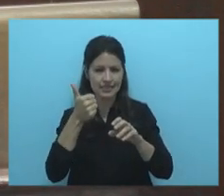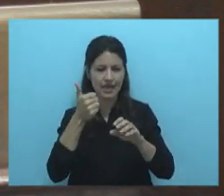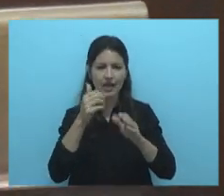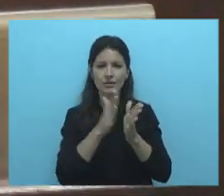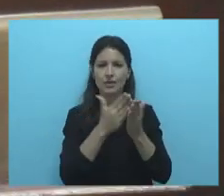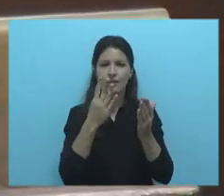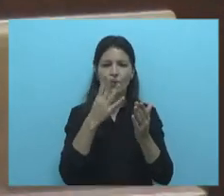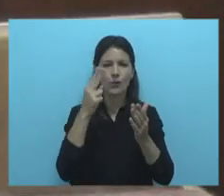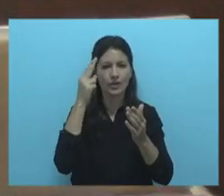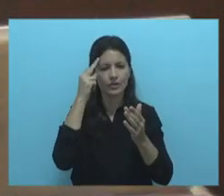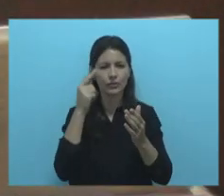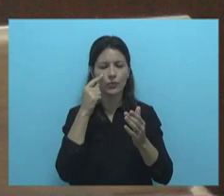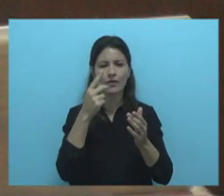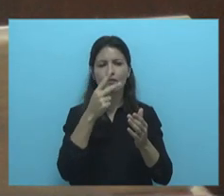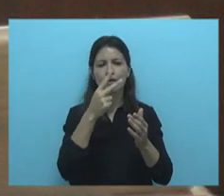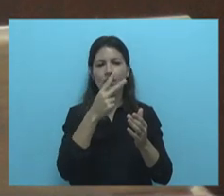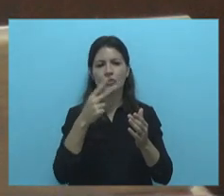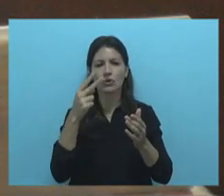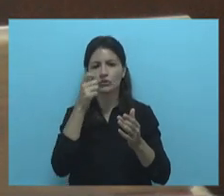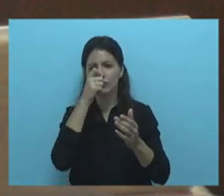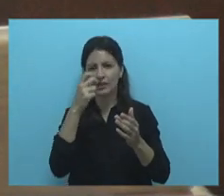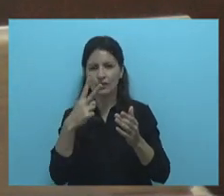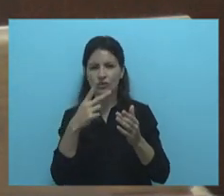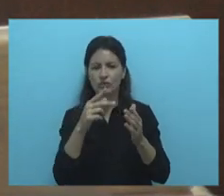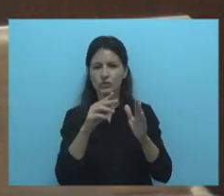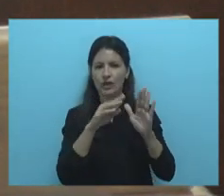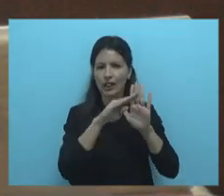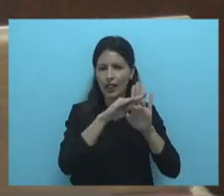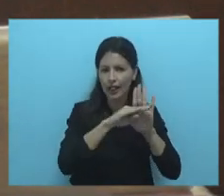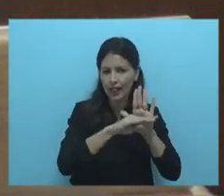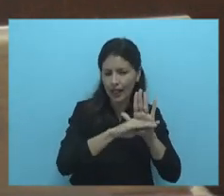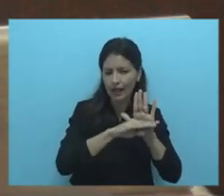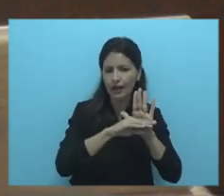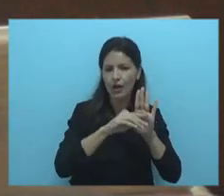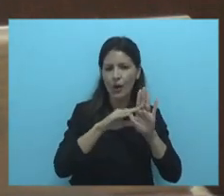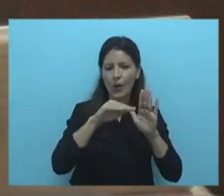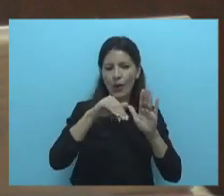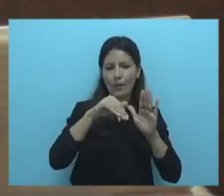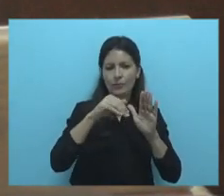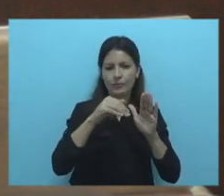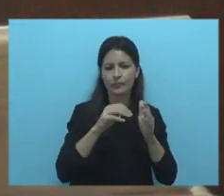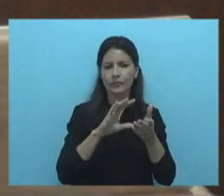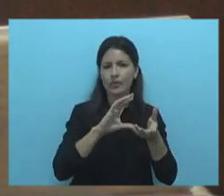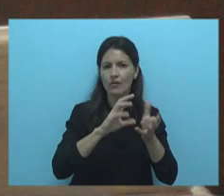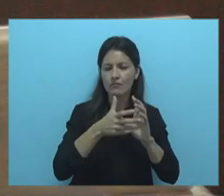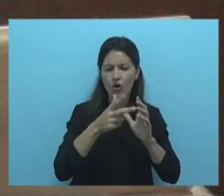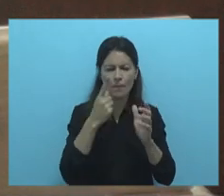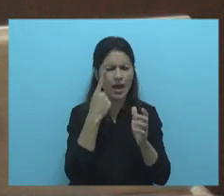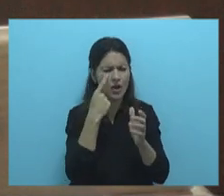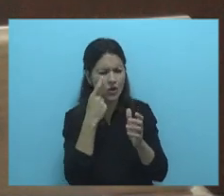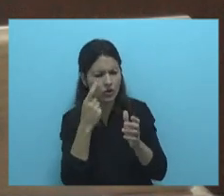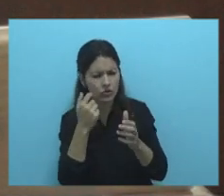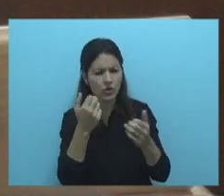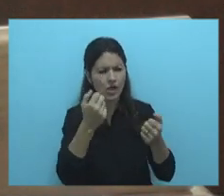expediente 49.222. Sí. En el inciso E dice modo en que se implementará el monitoreo de los